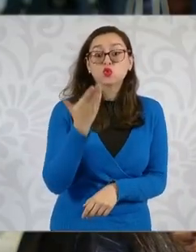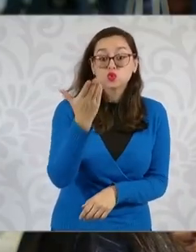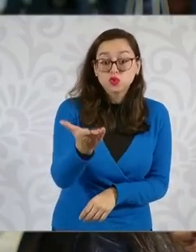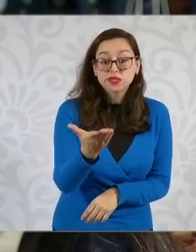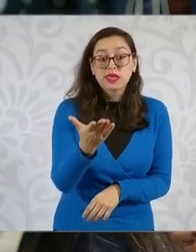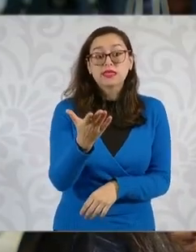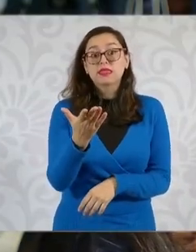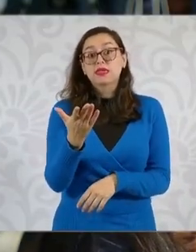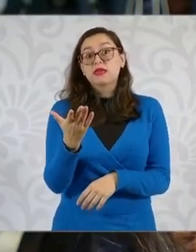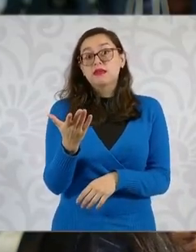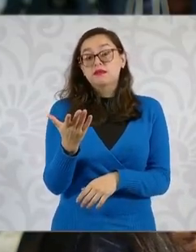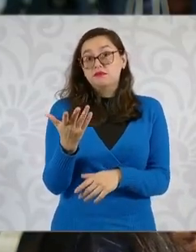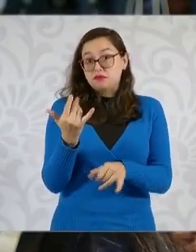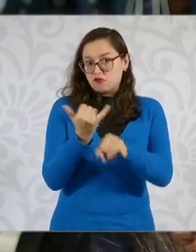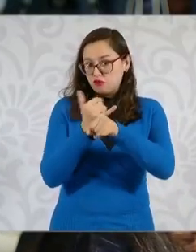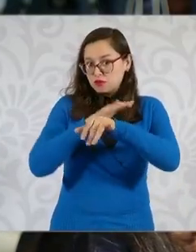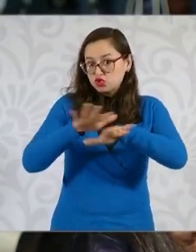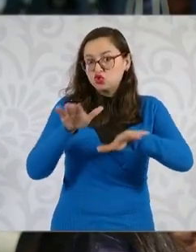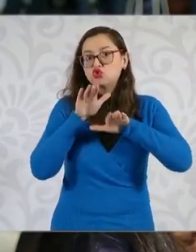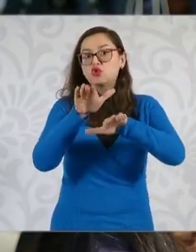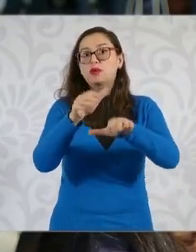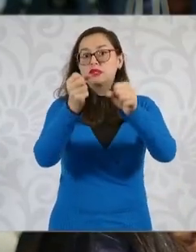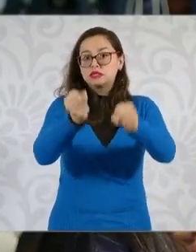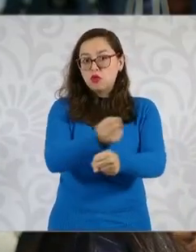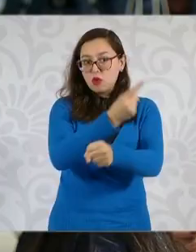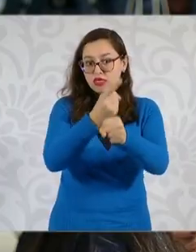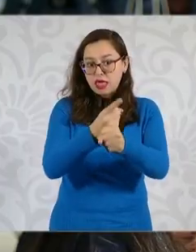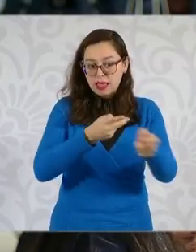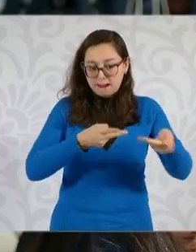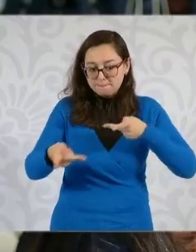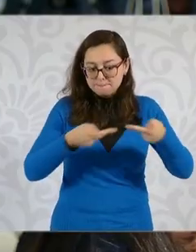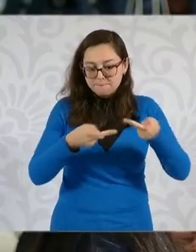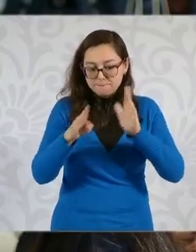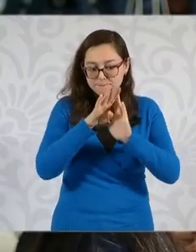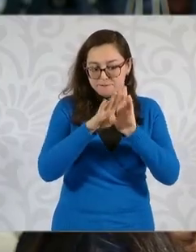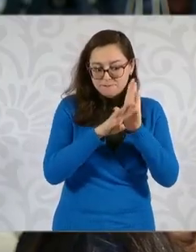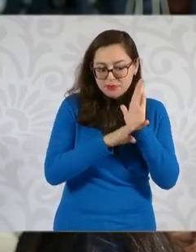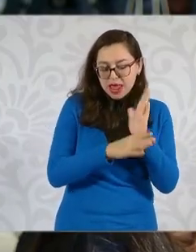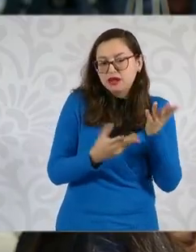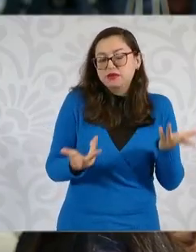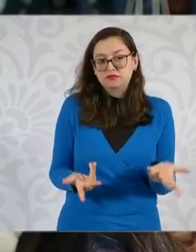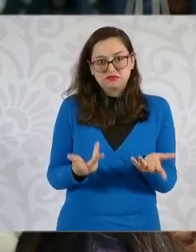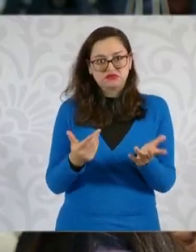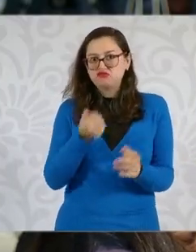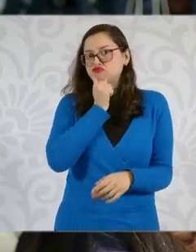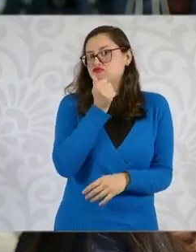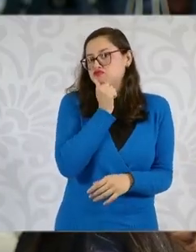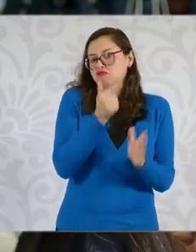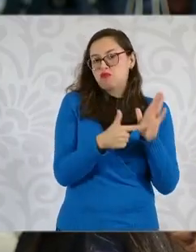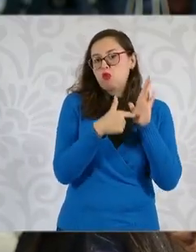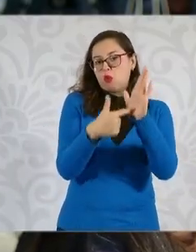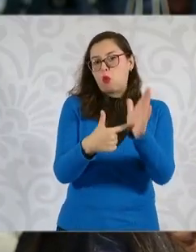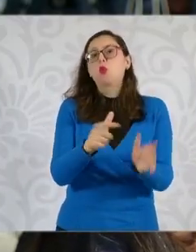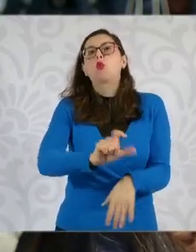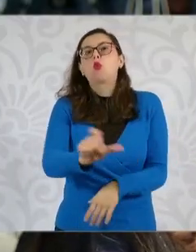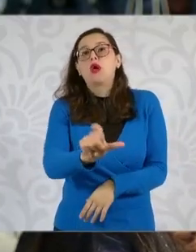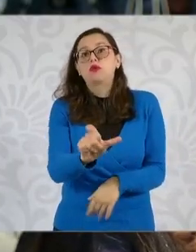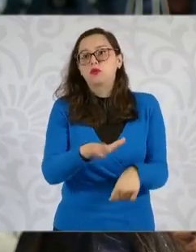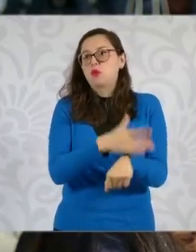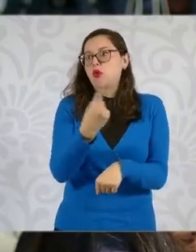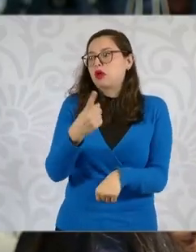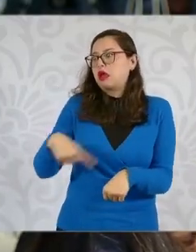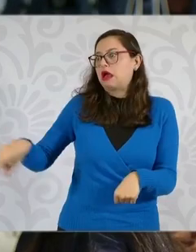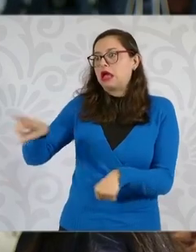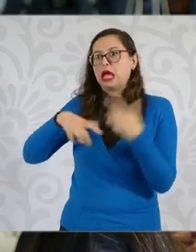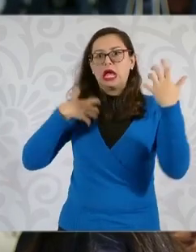especial y esto también permitiría pues de quitar cualquier amarillismo cualquier sensacionalismo que pudiera haber en torno a esto